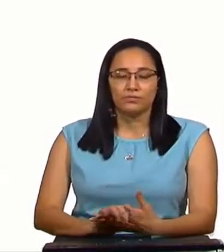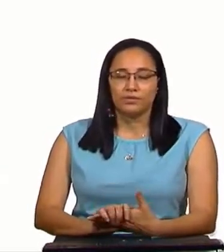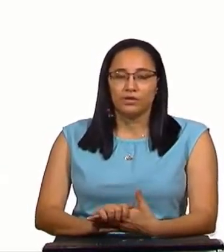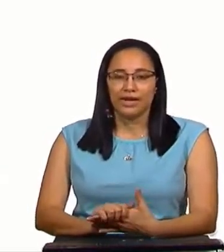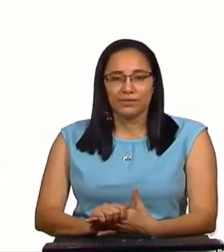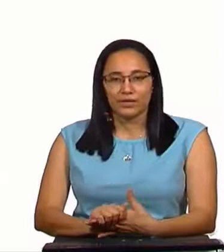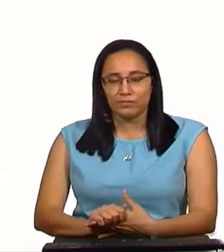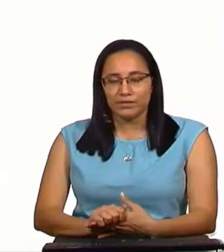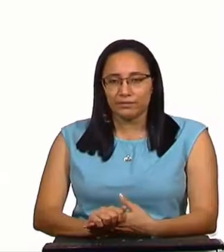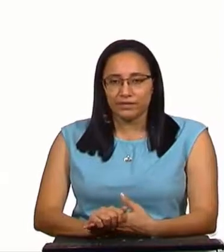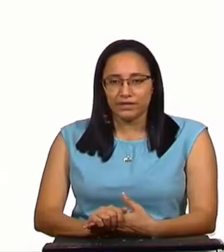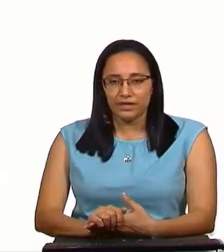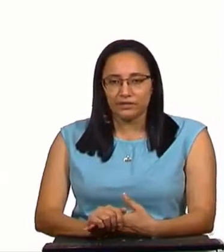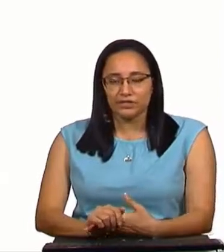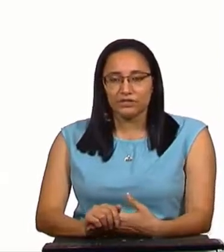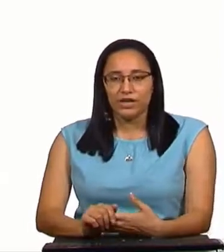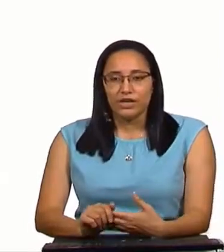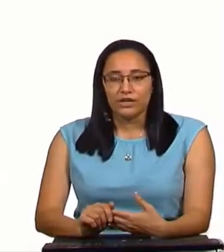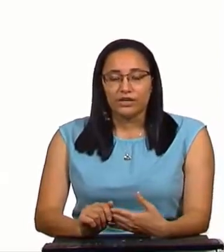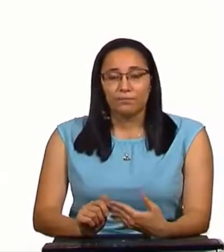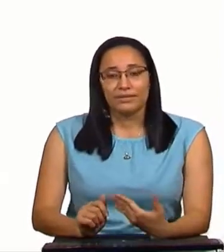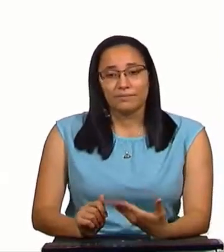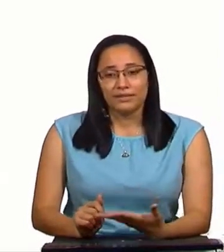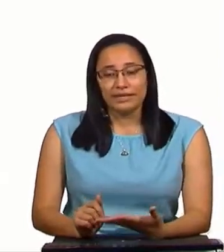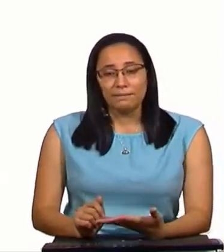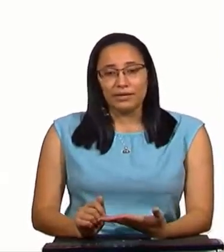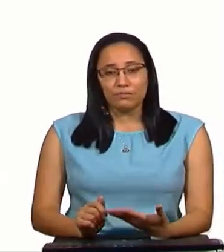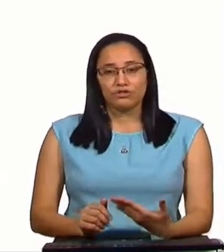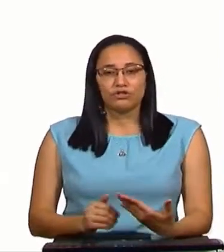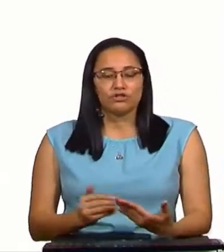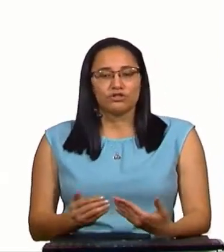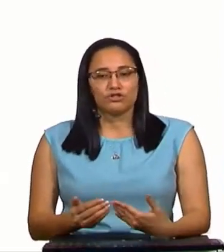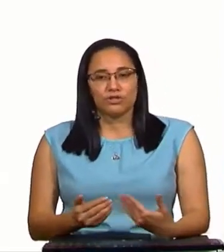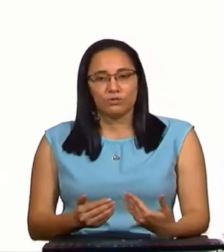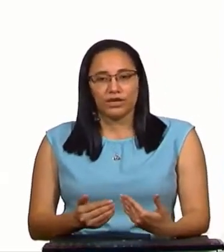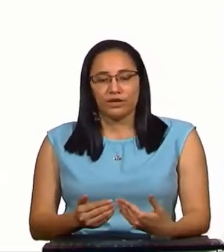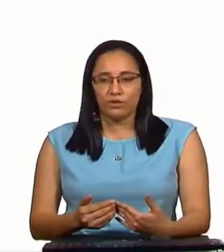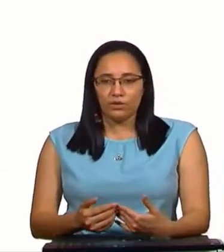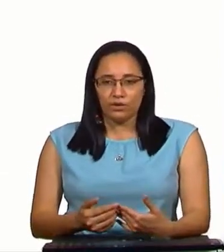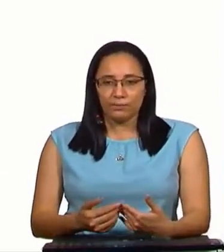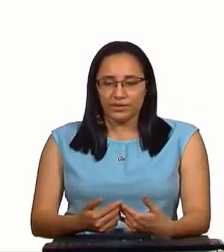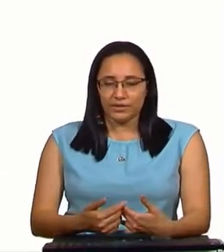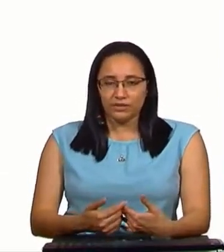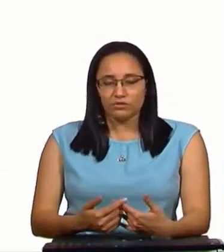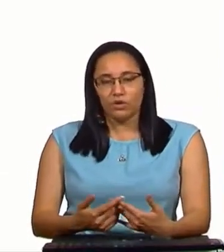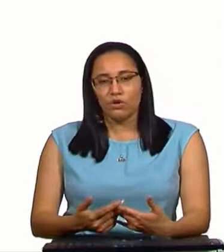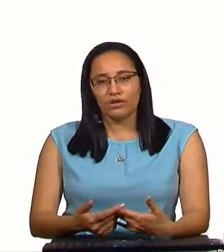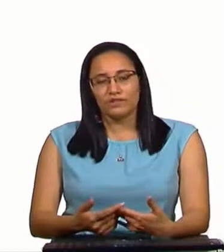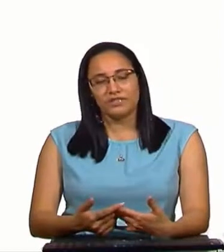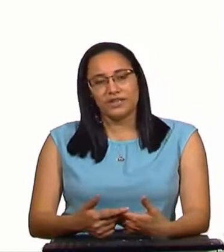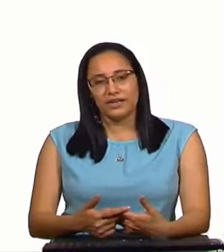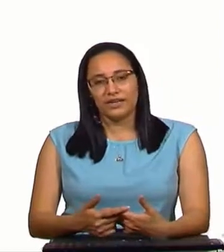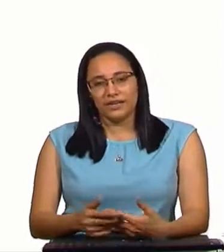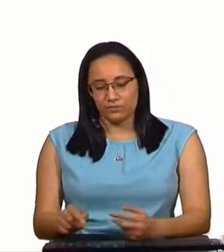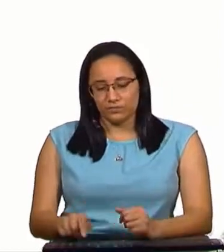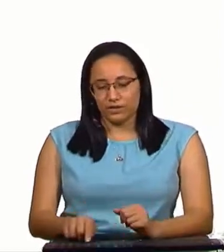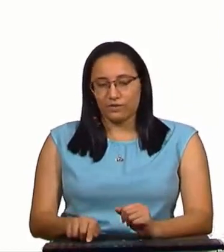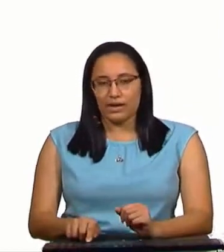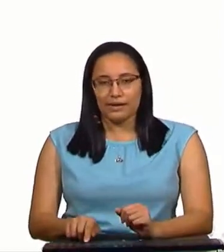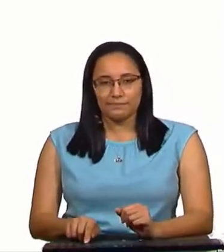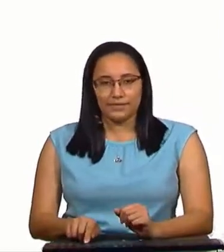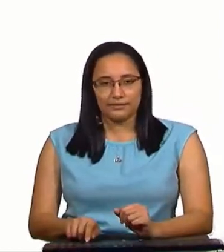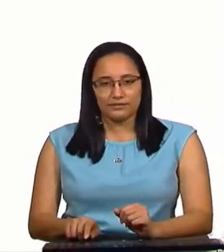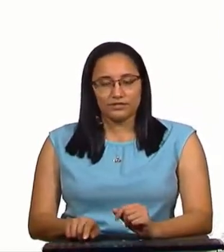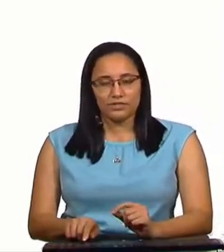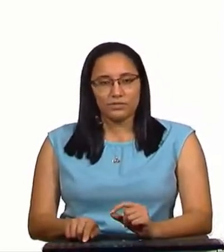para algunos verbos cambia completamente la oración, completamente el verbo. Entonces nosotros tenemos que o aprenderlos o revisar en una